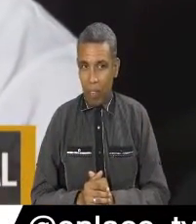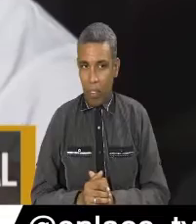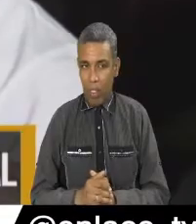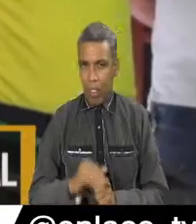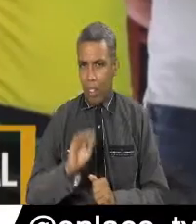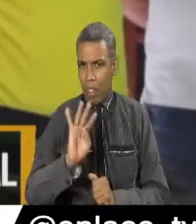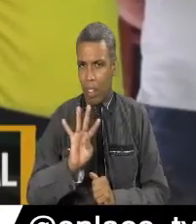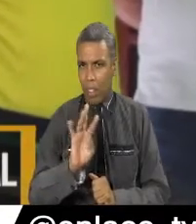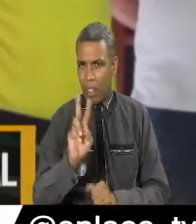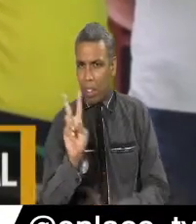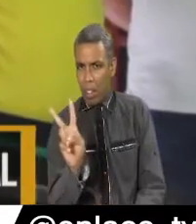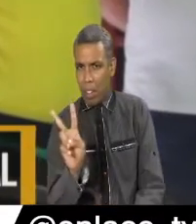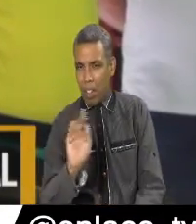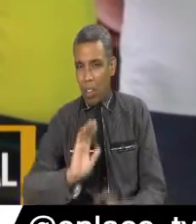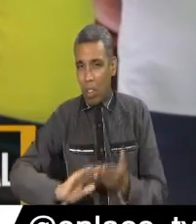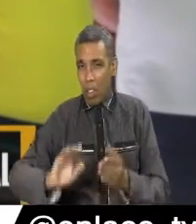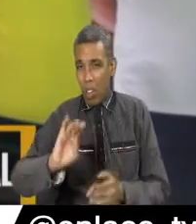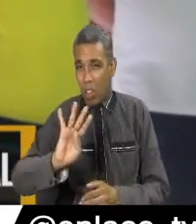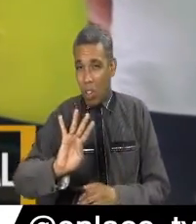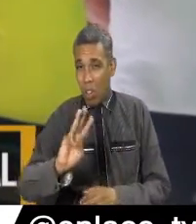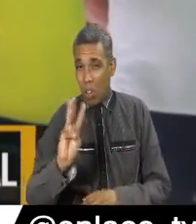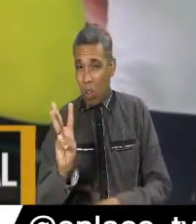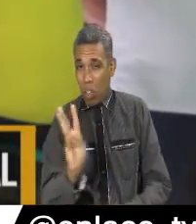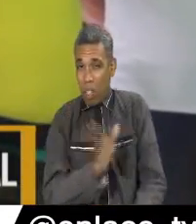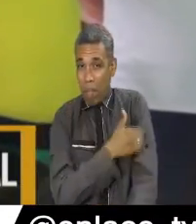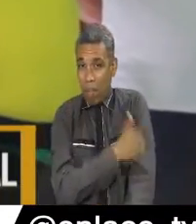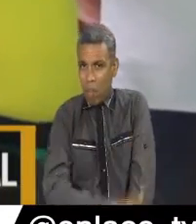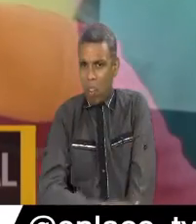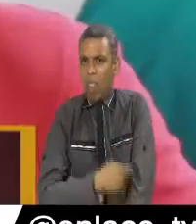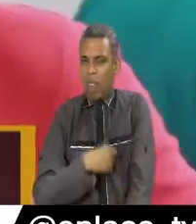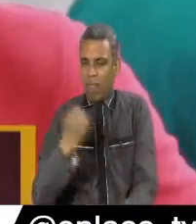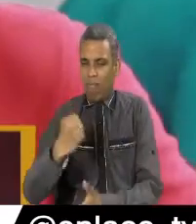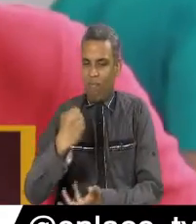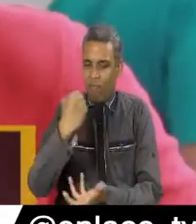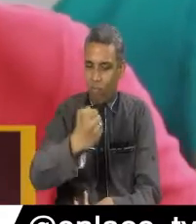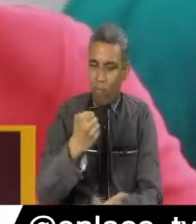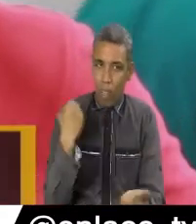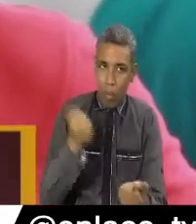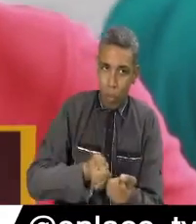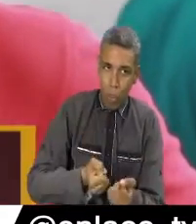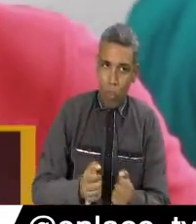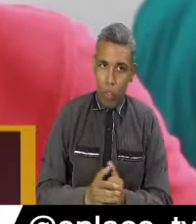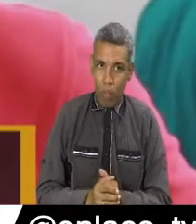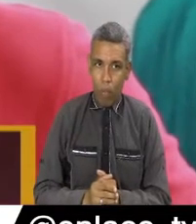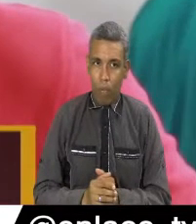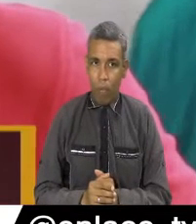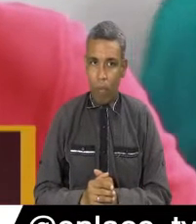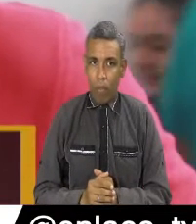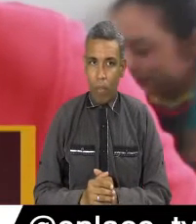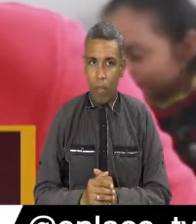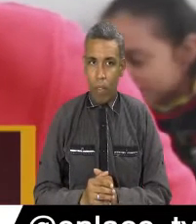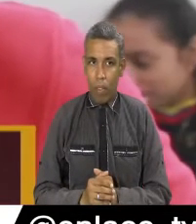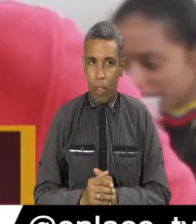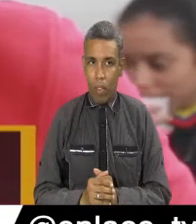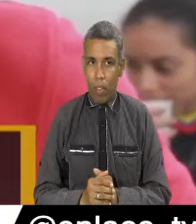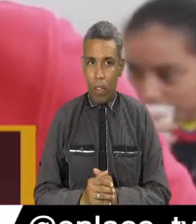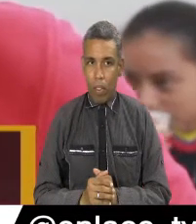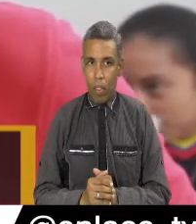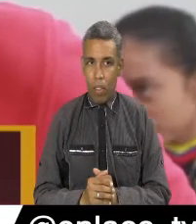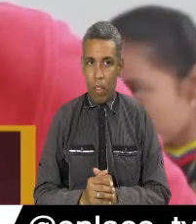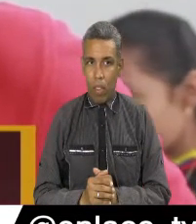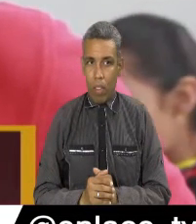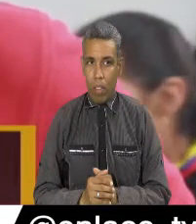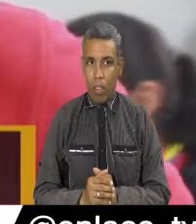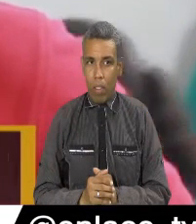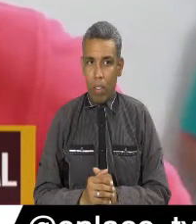millones, casi 43 millones de pesos. Este apoyo no lo ha entregado ninguna ciudad de nuestro país,